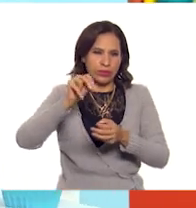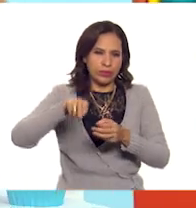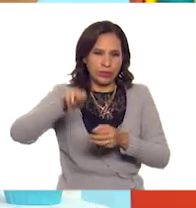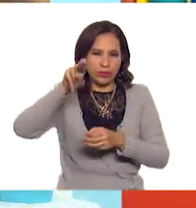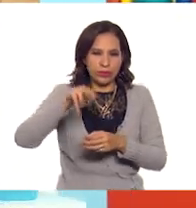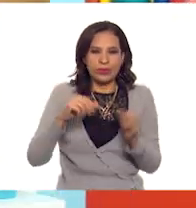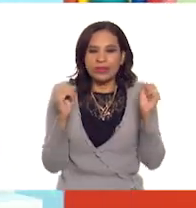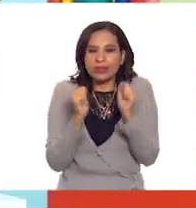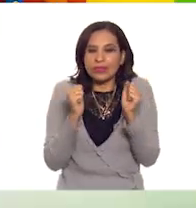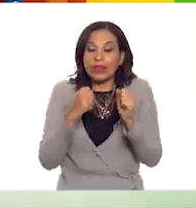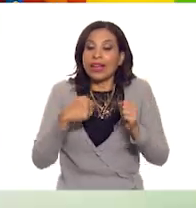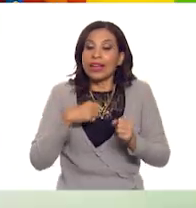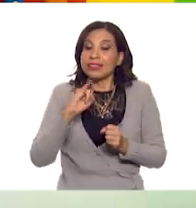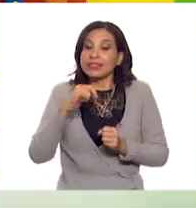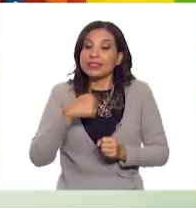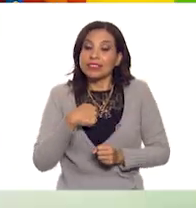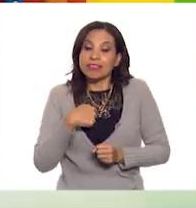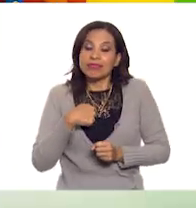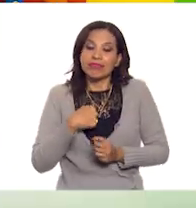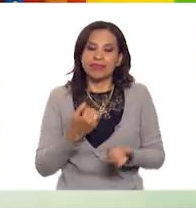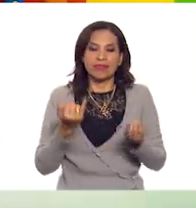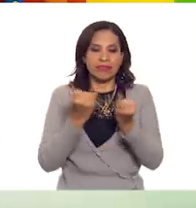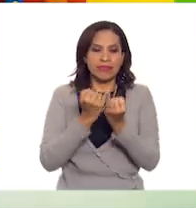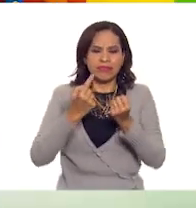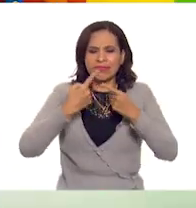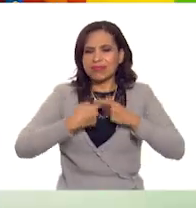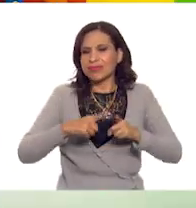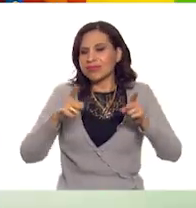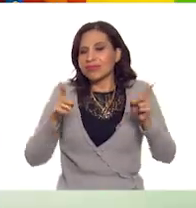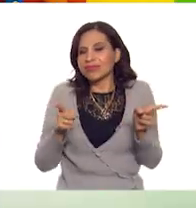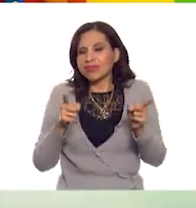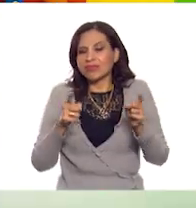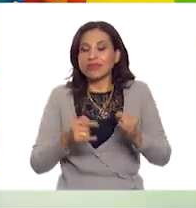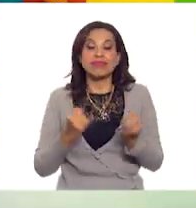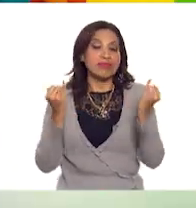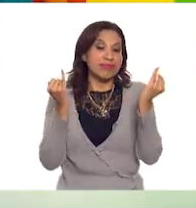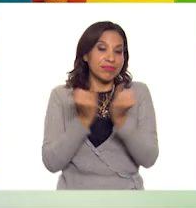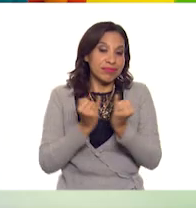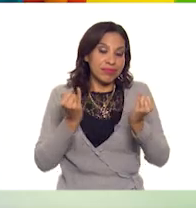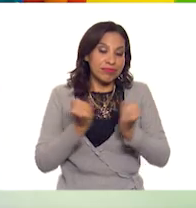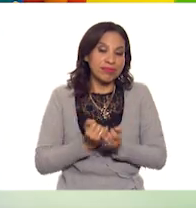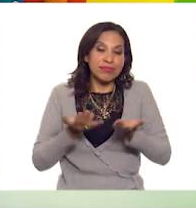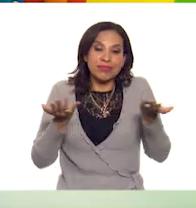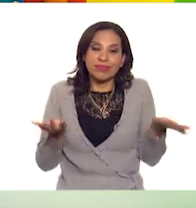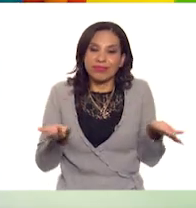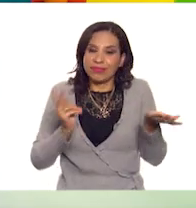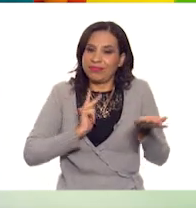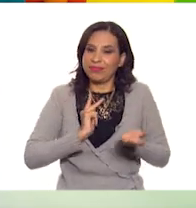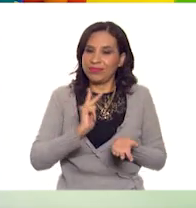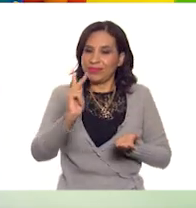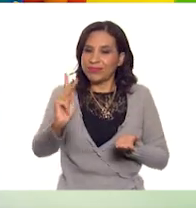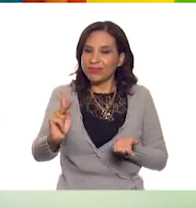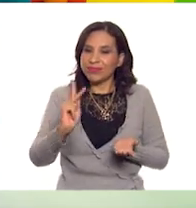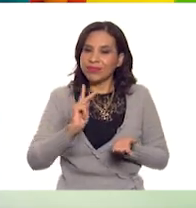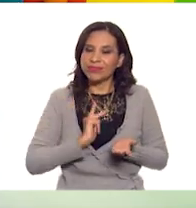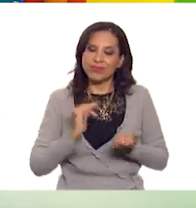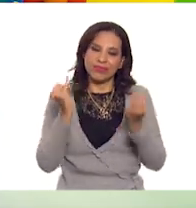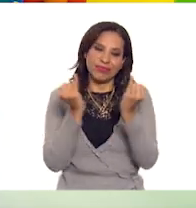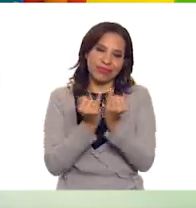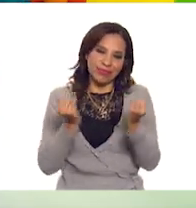Y así soy yo, tan diferente y a la vez tan parecida a